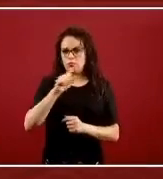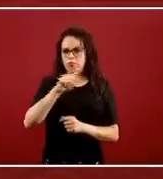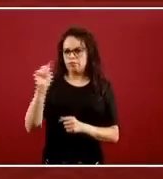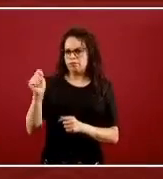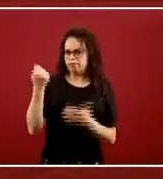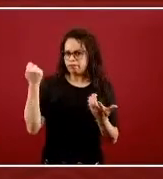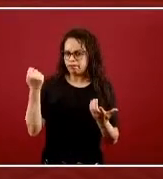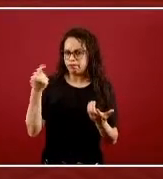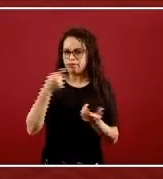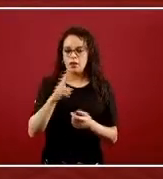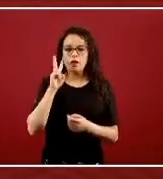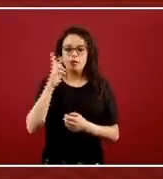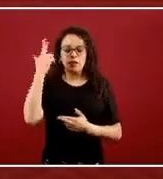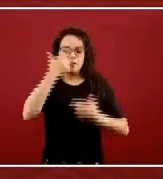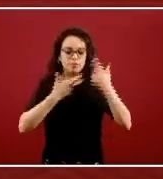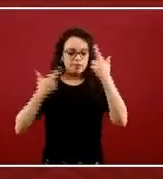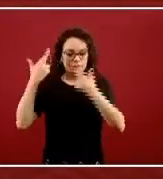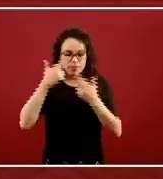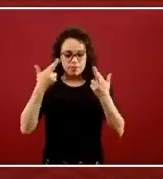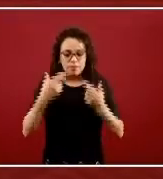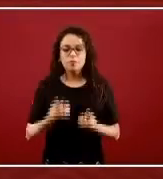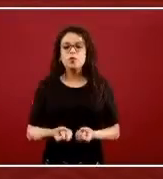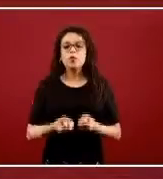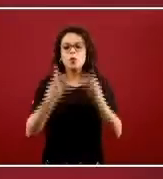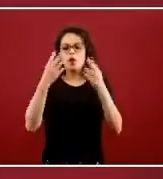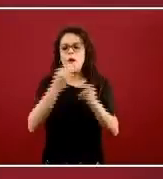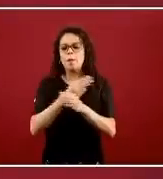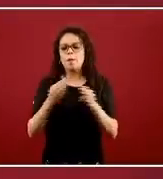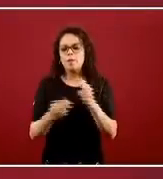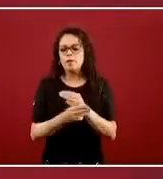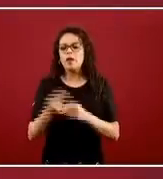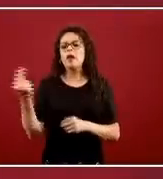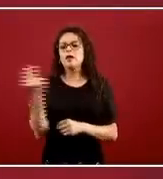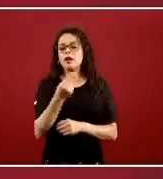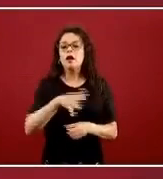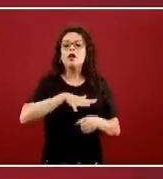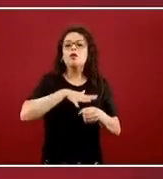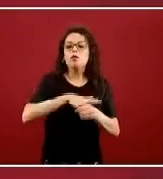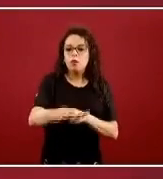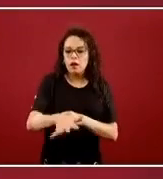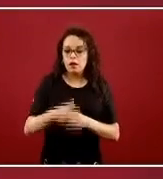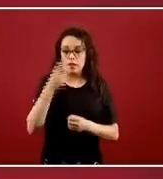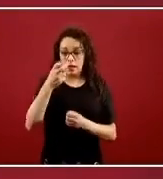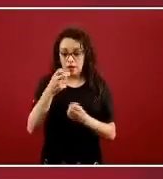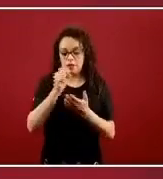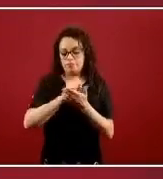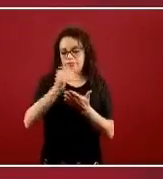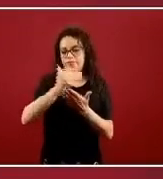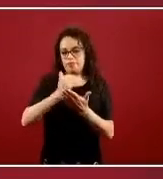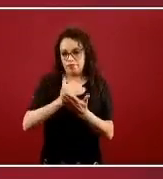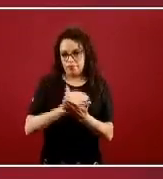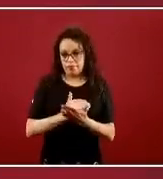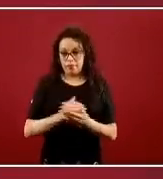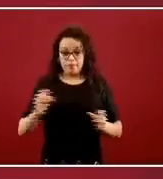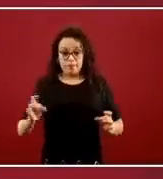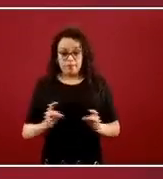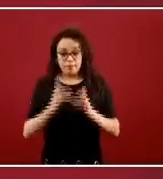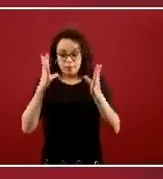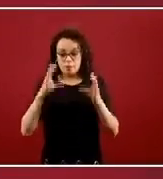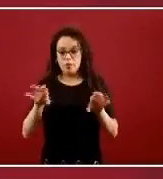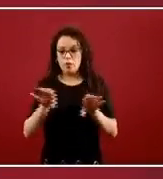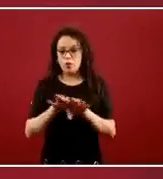un lado, cuál es el inventario de productos que necesitamos. Cuando existe un fenómeno de modificación de las